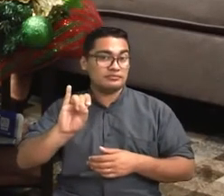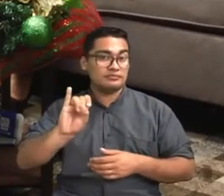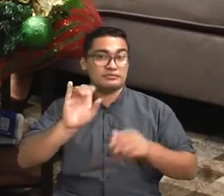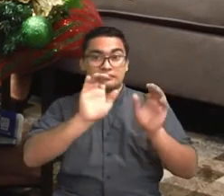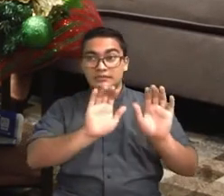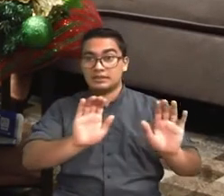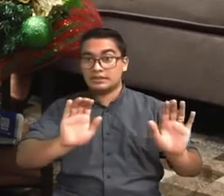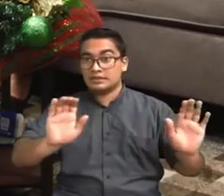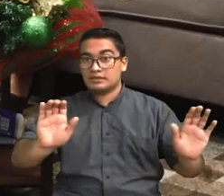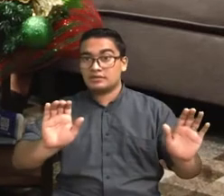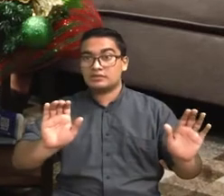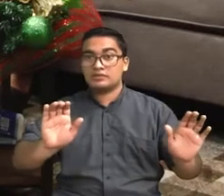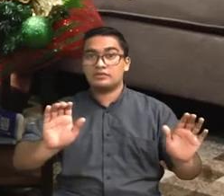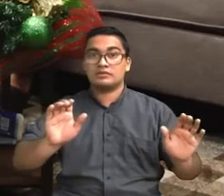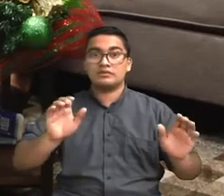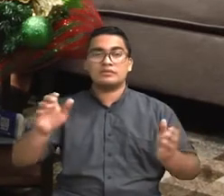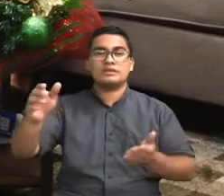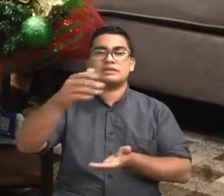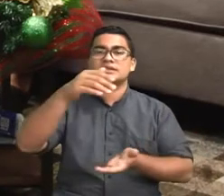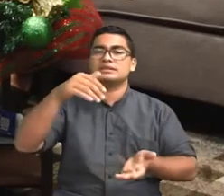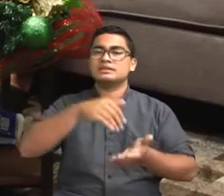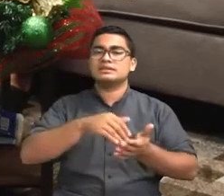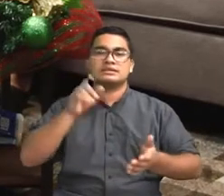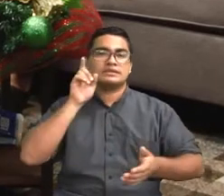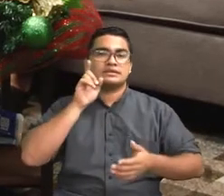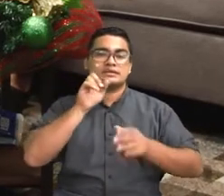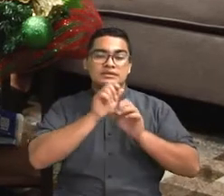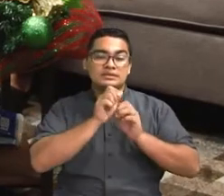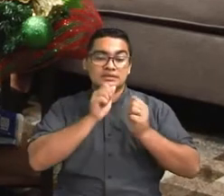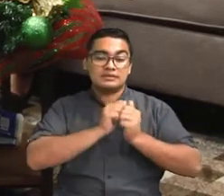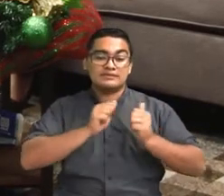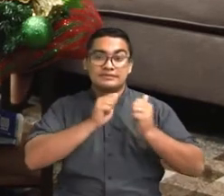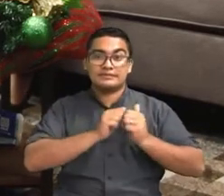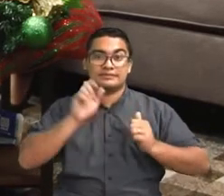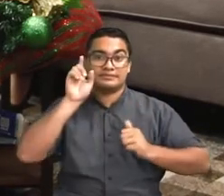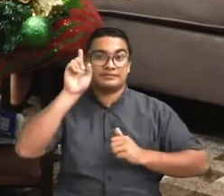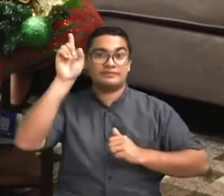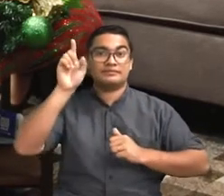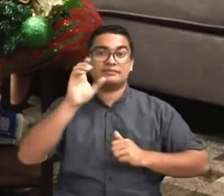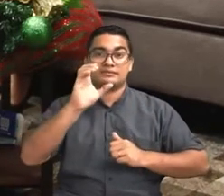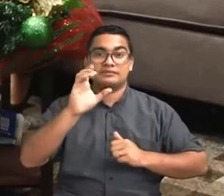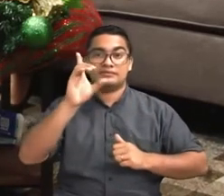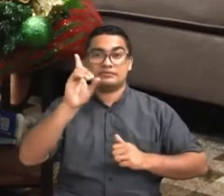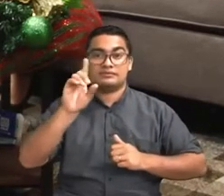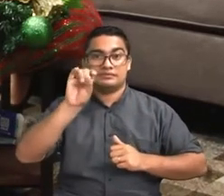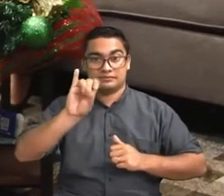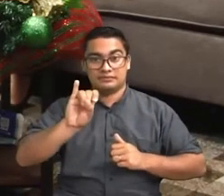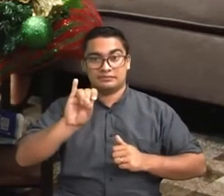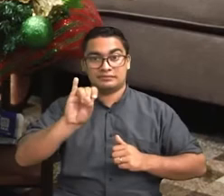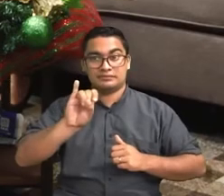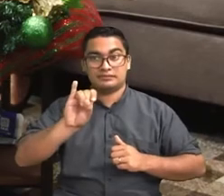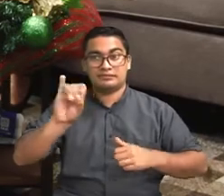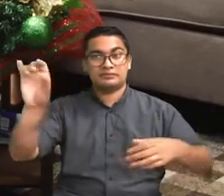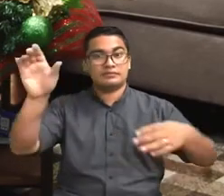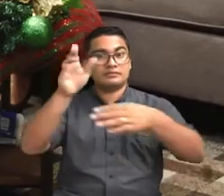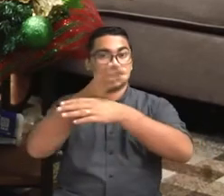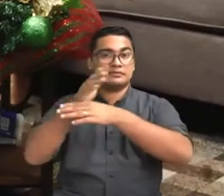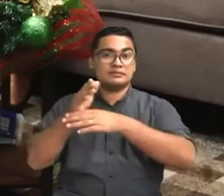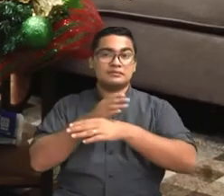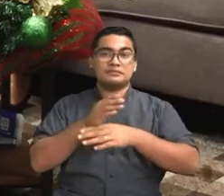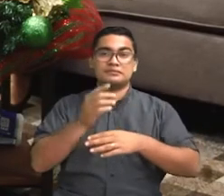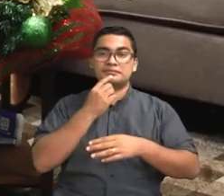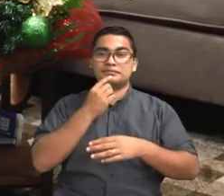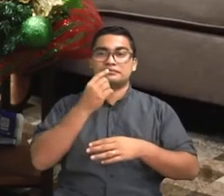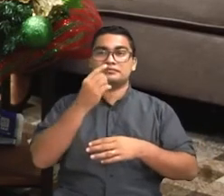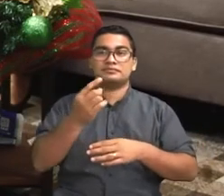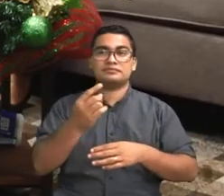en los CDI, 270 centros de desarrollo infantiles. CDI que tenemos en este país, centros de desarrollo infantil, que también han